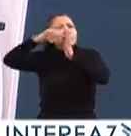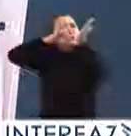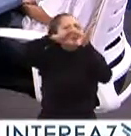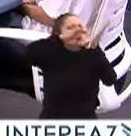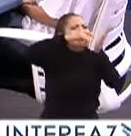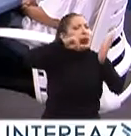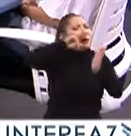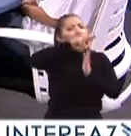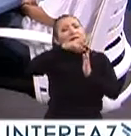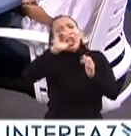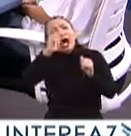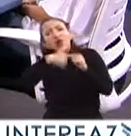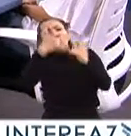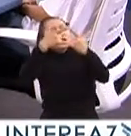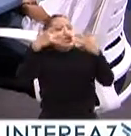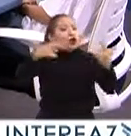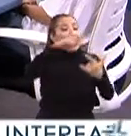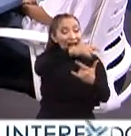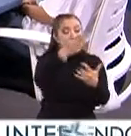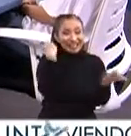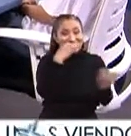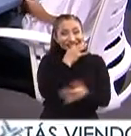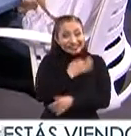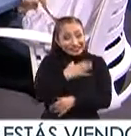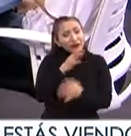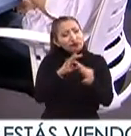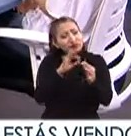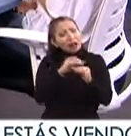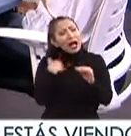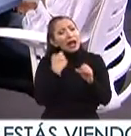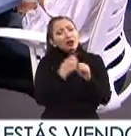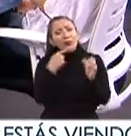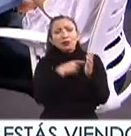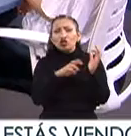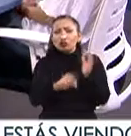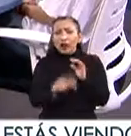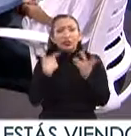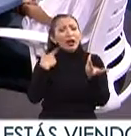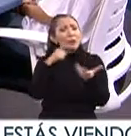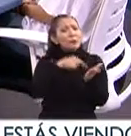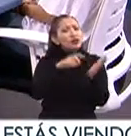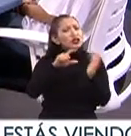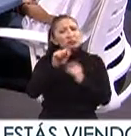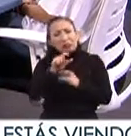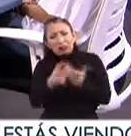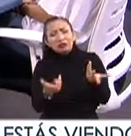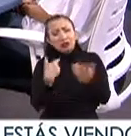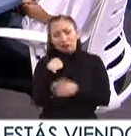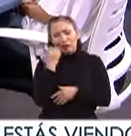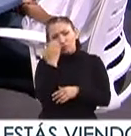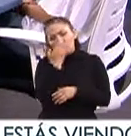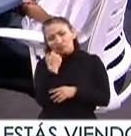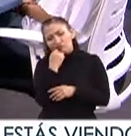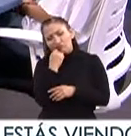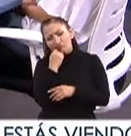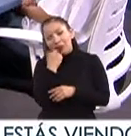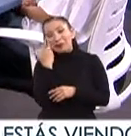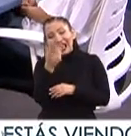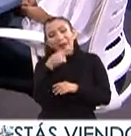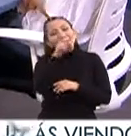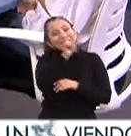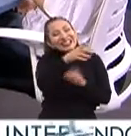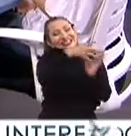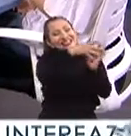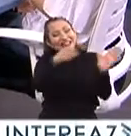que abordara algunas de las historias que León nos ha contado de los años 80, de las luchas de los 70, y queríamos pues en principio retratar la